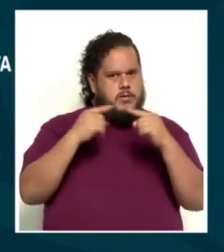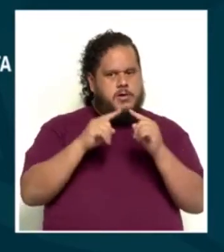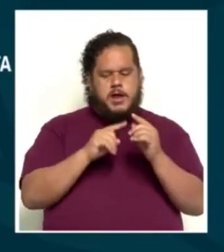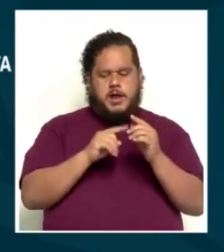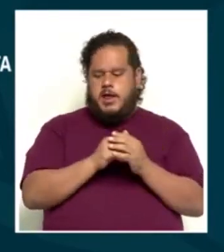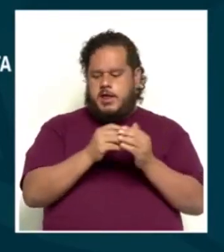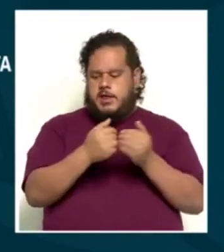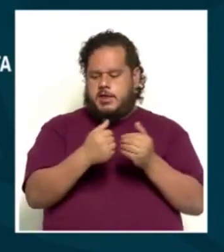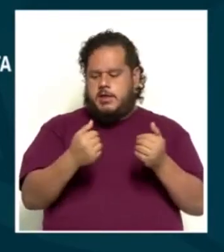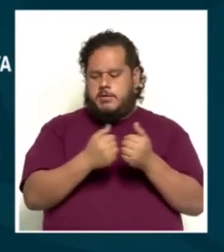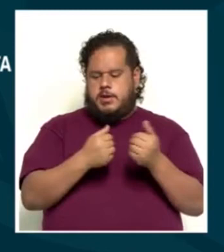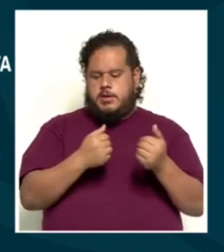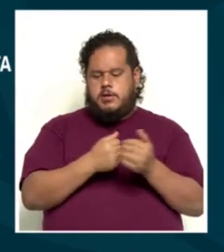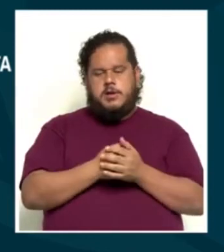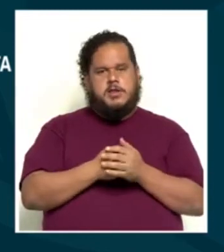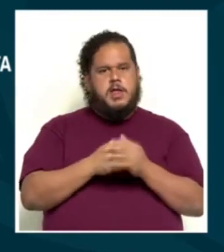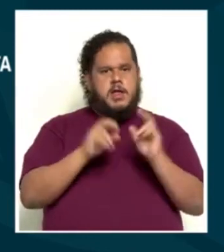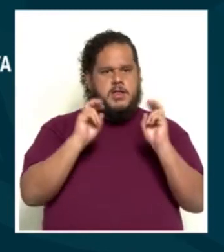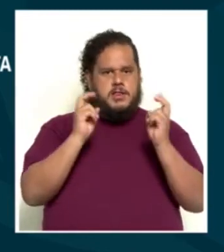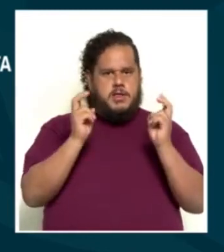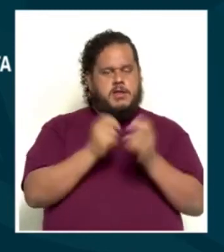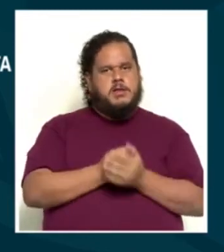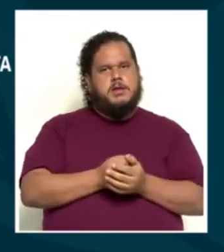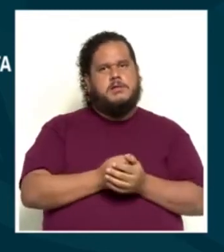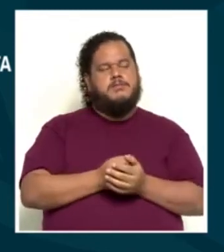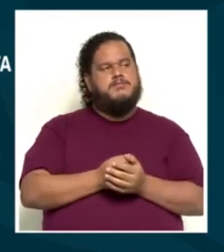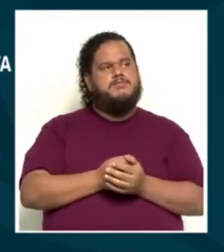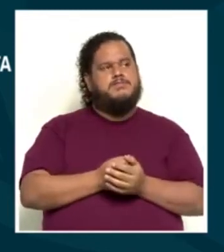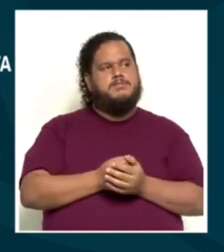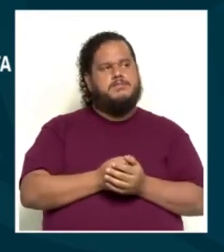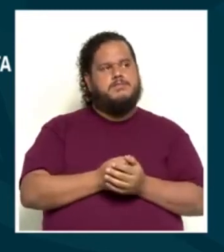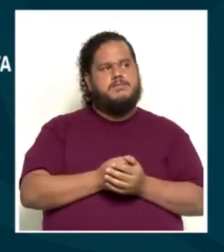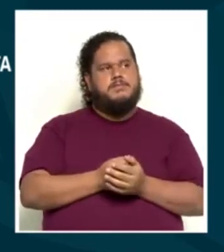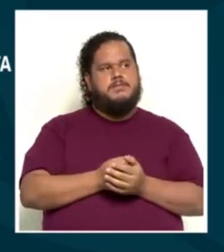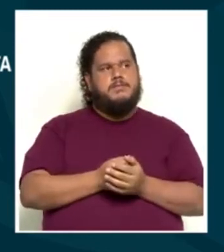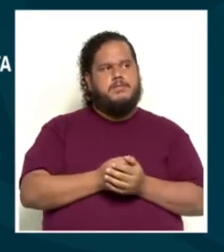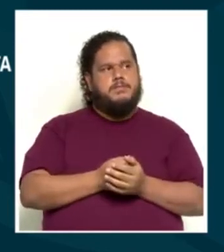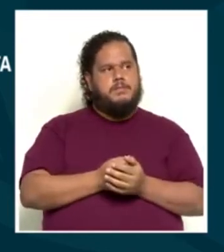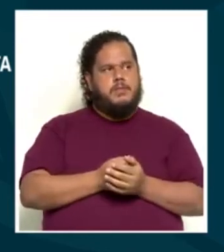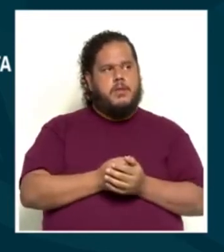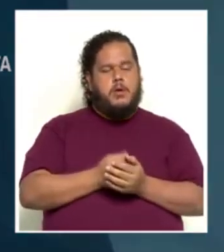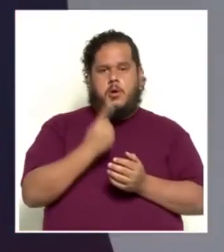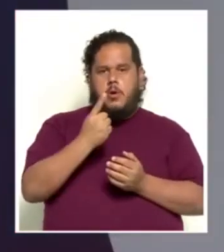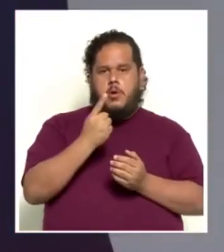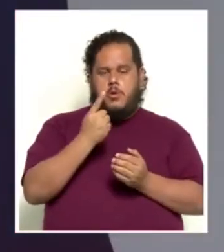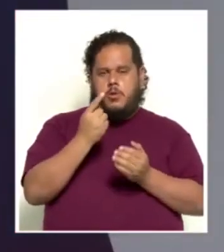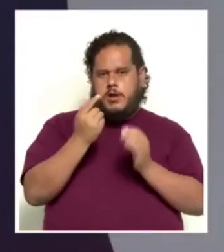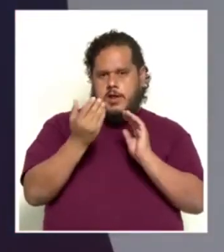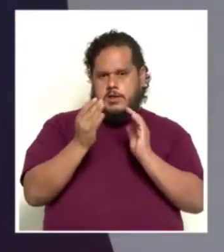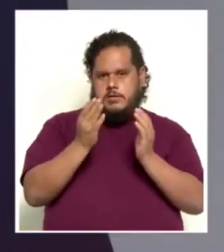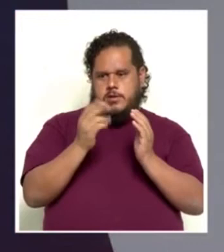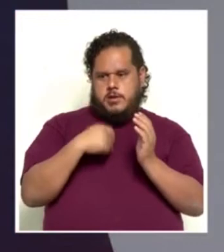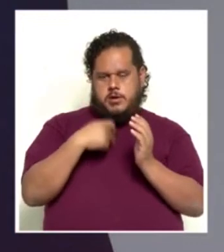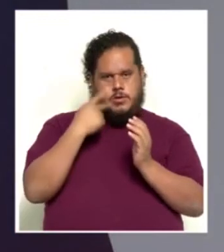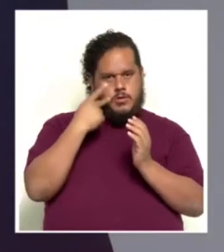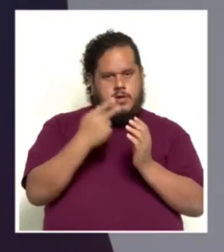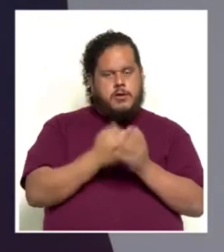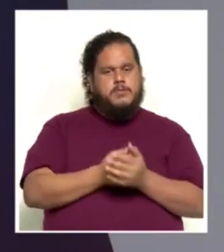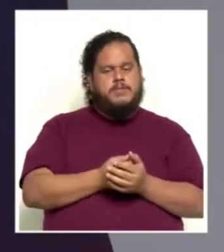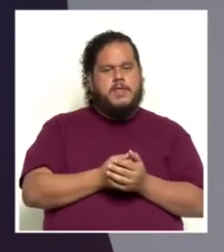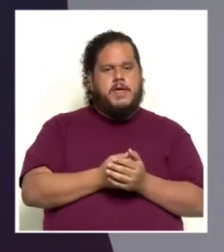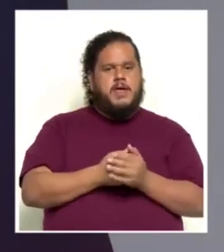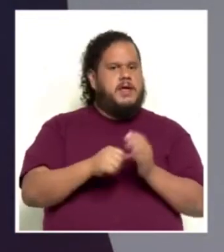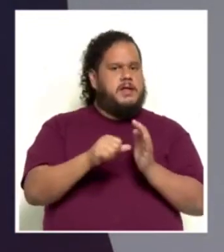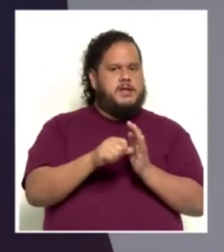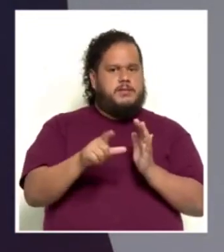separaciones temáticas que mencionaba Daniel. Daniel, una similitud que veo entre la